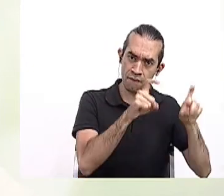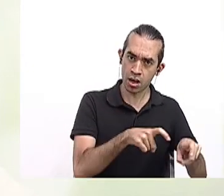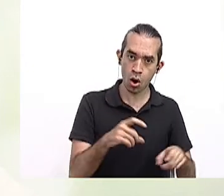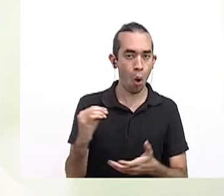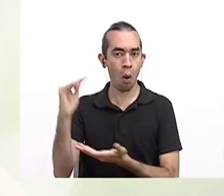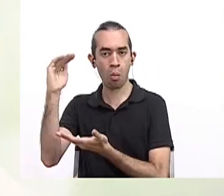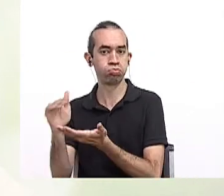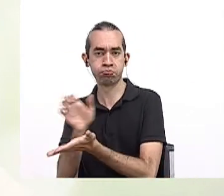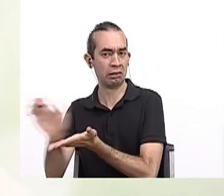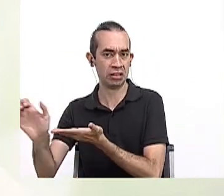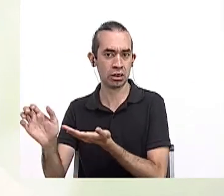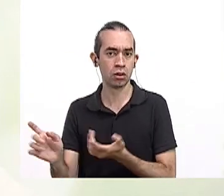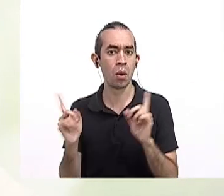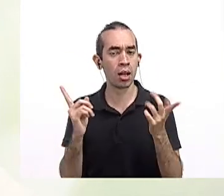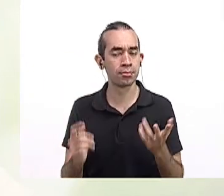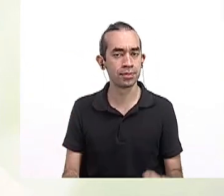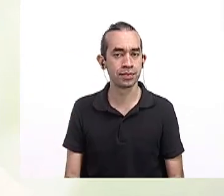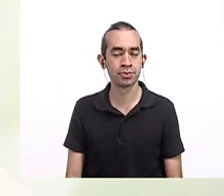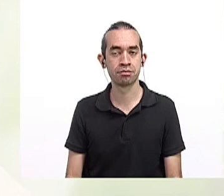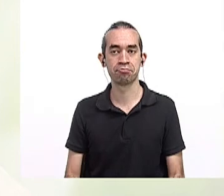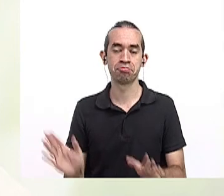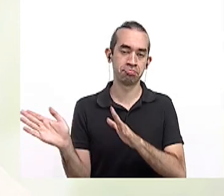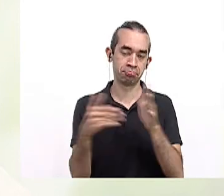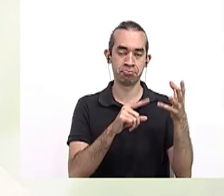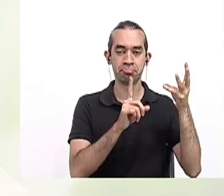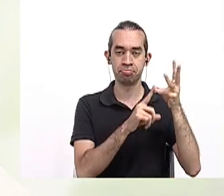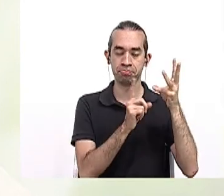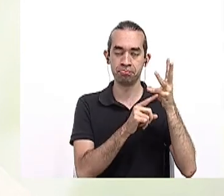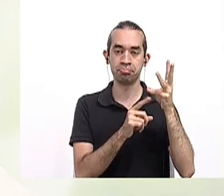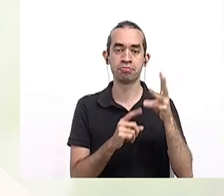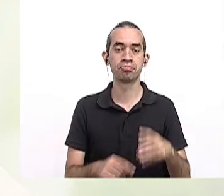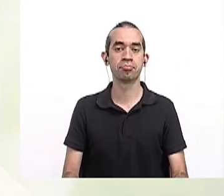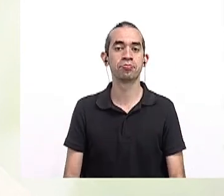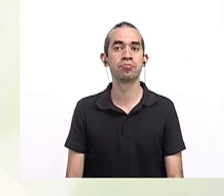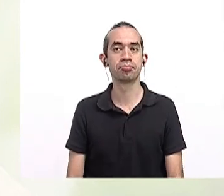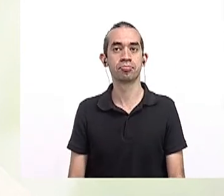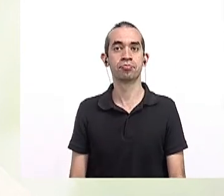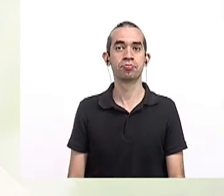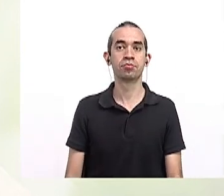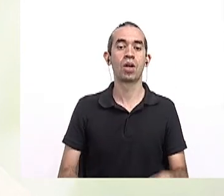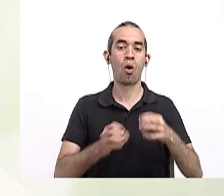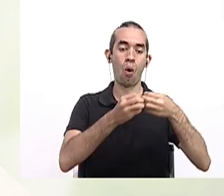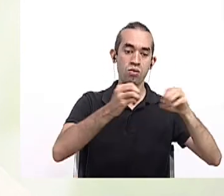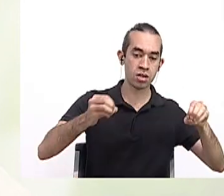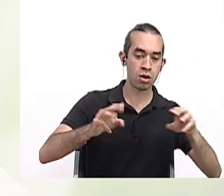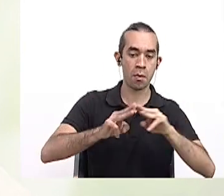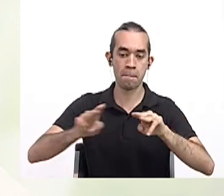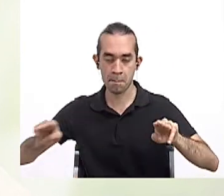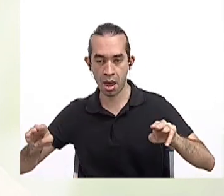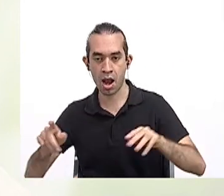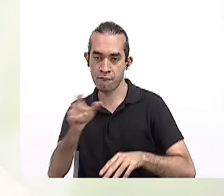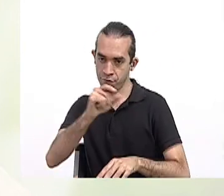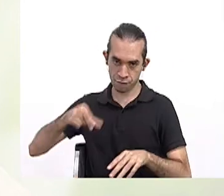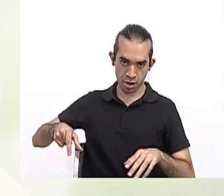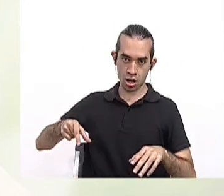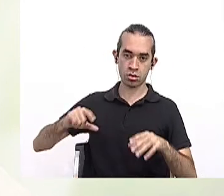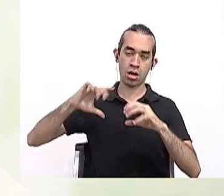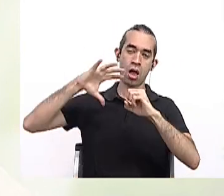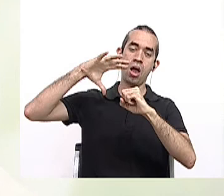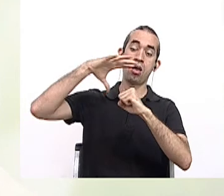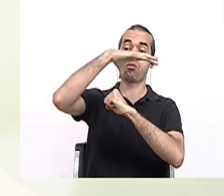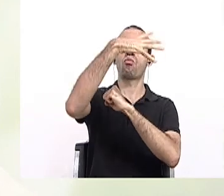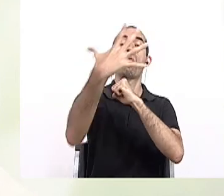disminuir vamos con la siguiente proteger nuestros océanos mares ríos y la atmósfera que